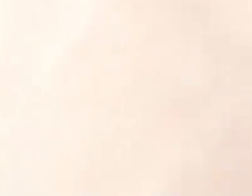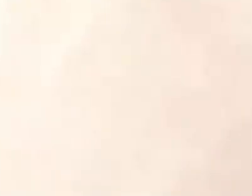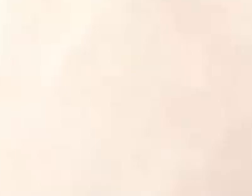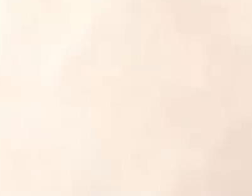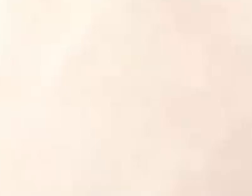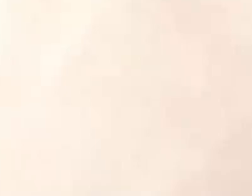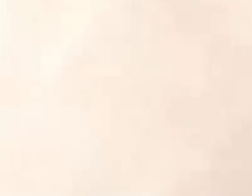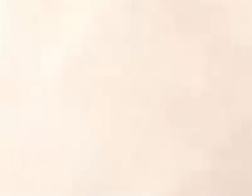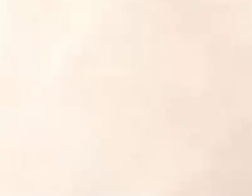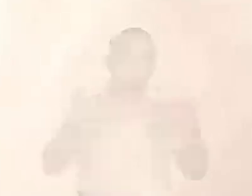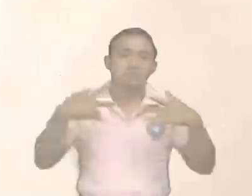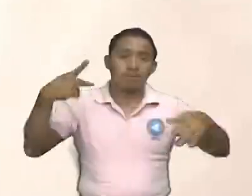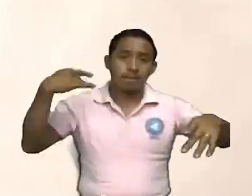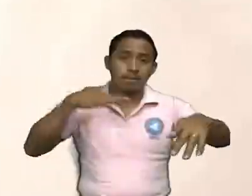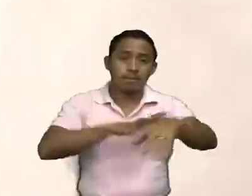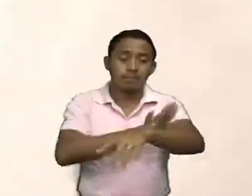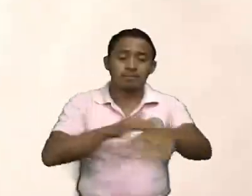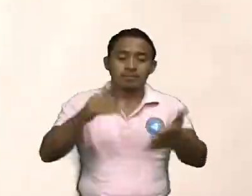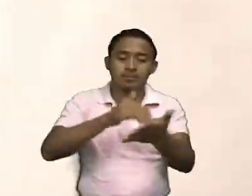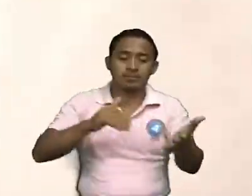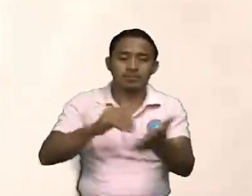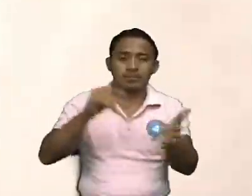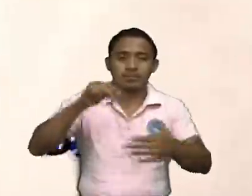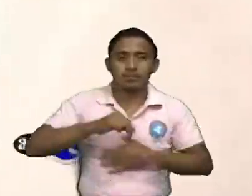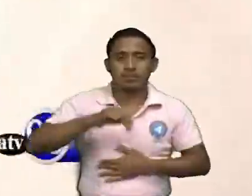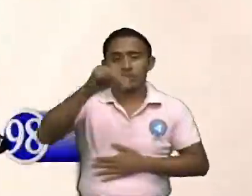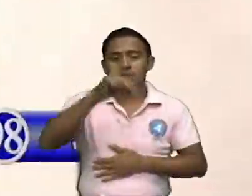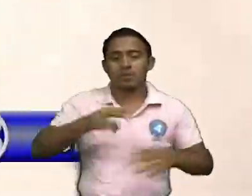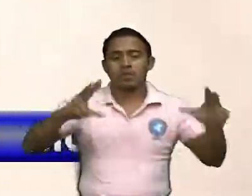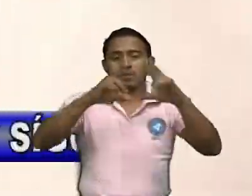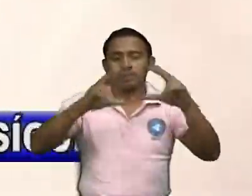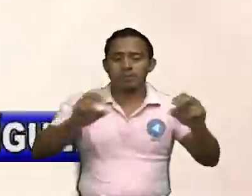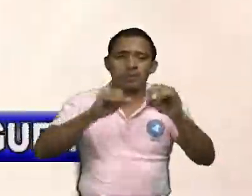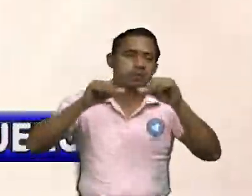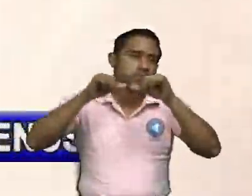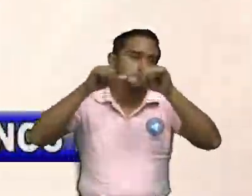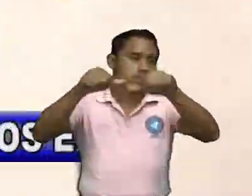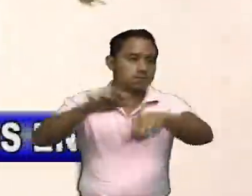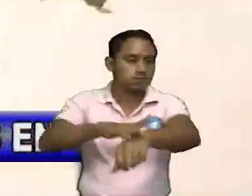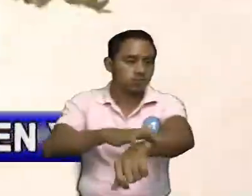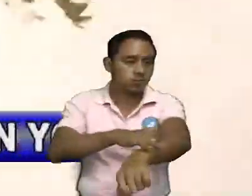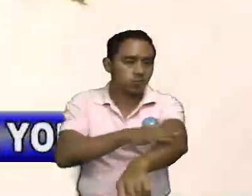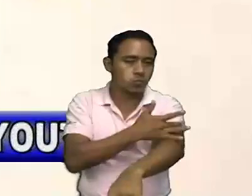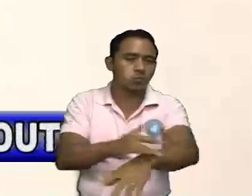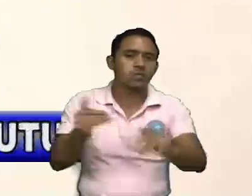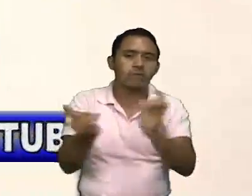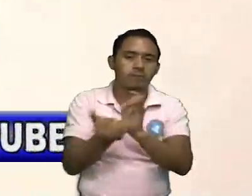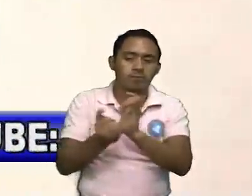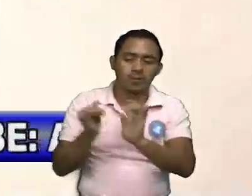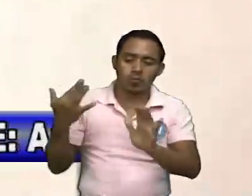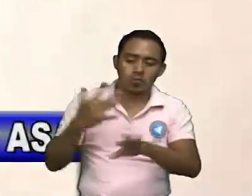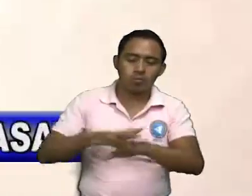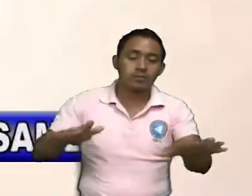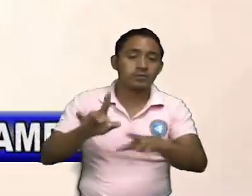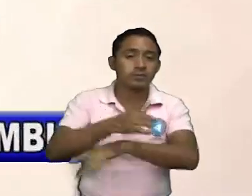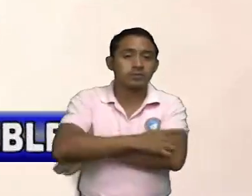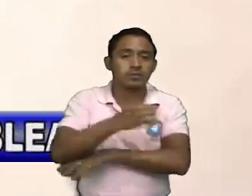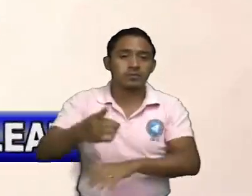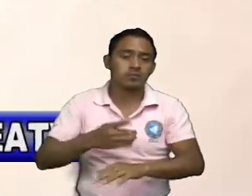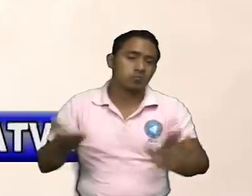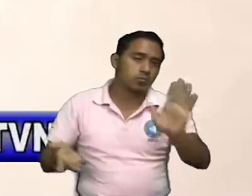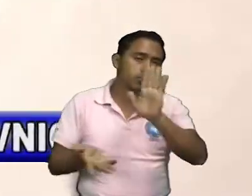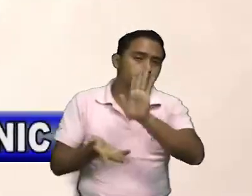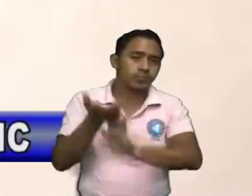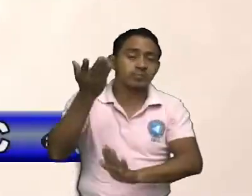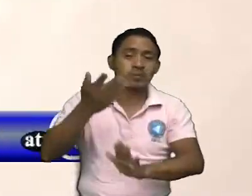El calor en el Pacífico, centro y norte del territorio nacional seguirá sintiéndose, al igual que en los últimos días. Las altas